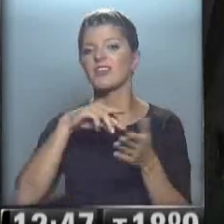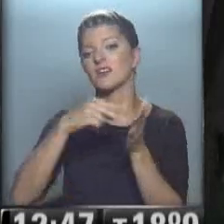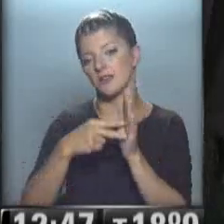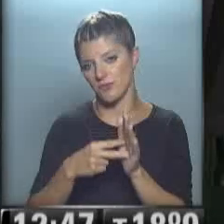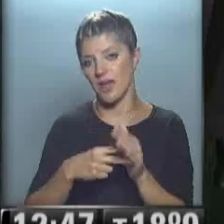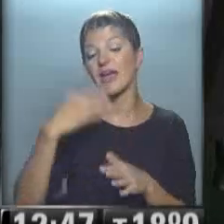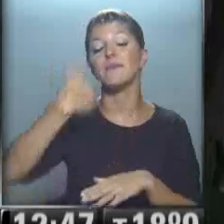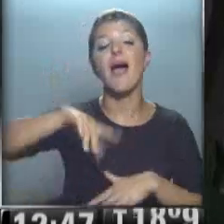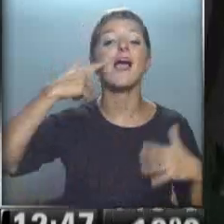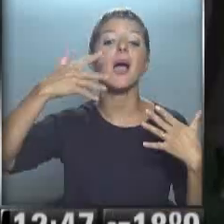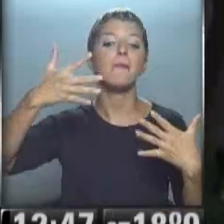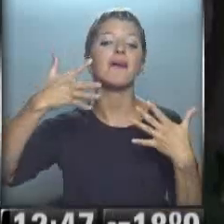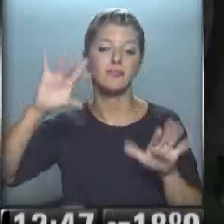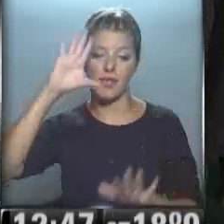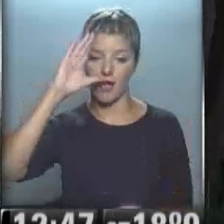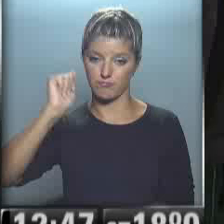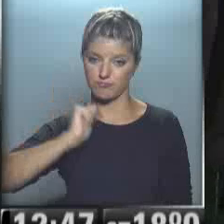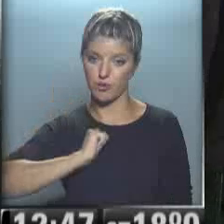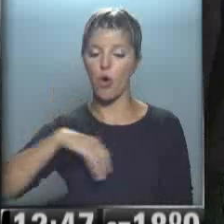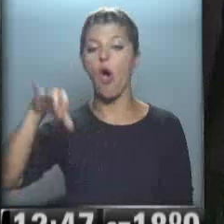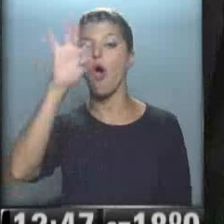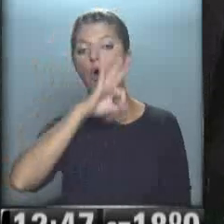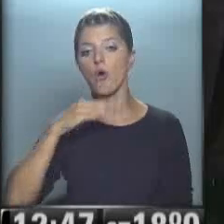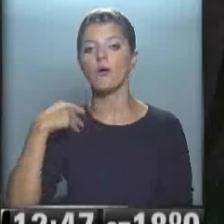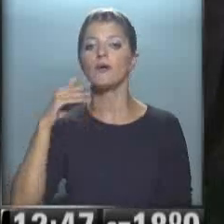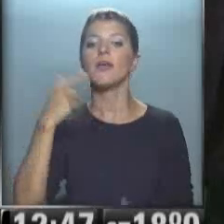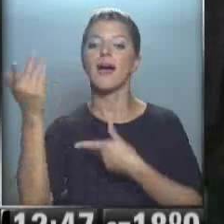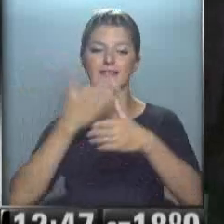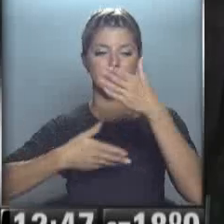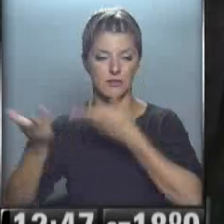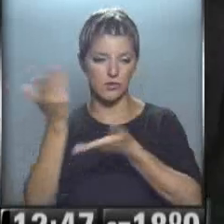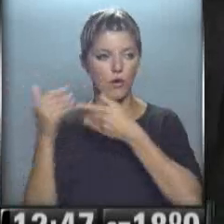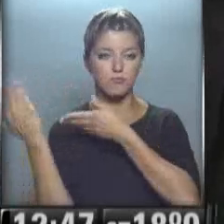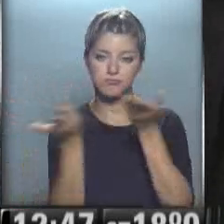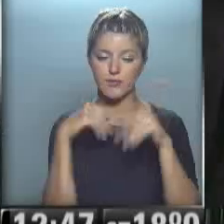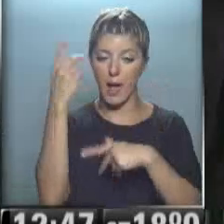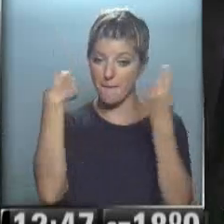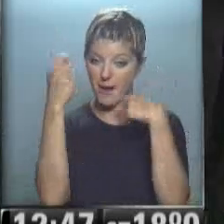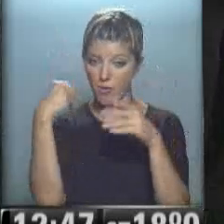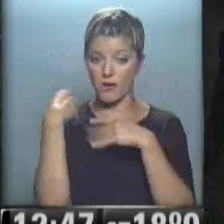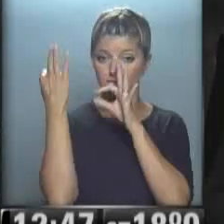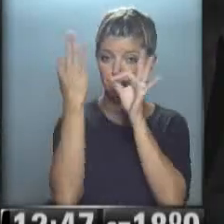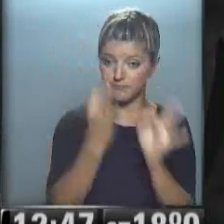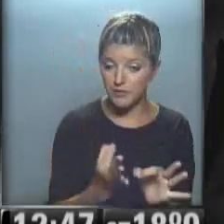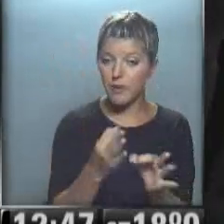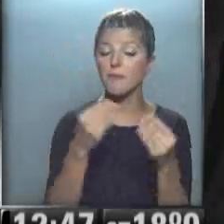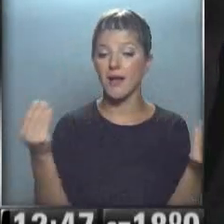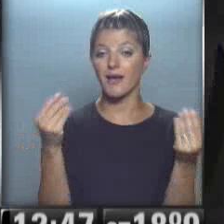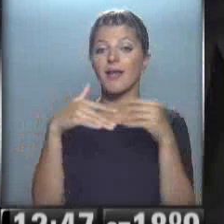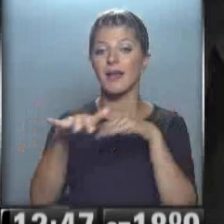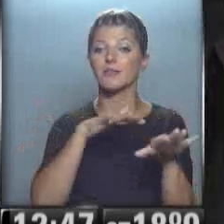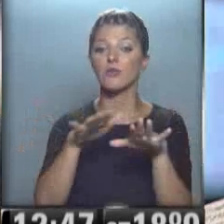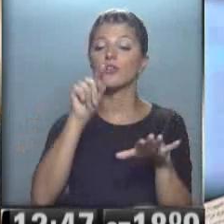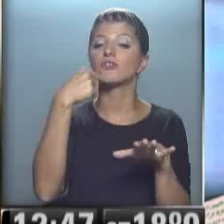a capacitar militarmente o van a llevar más asesores a Paraguay para digamos combatir lo que